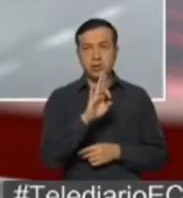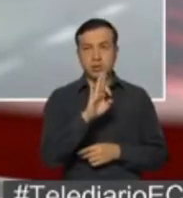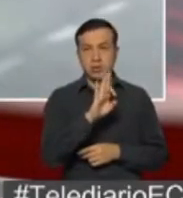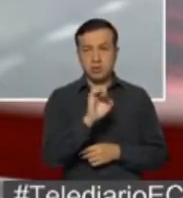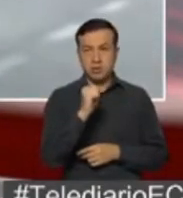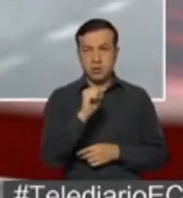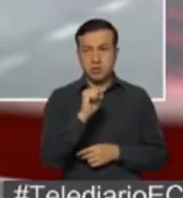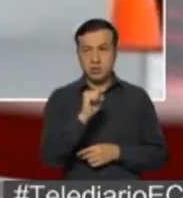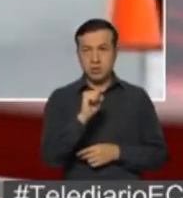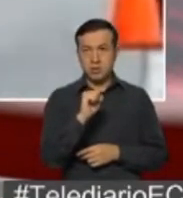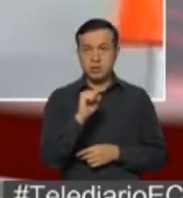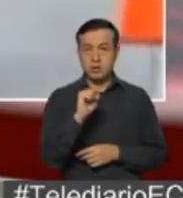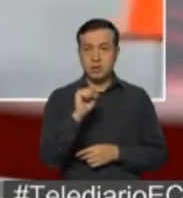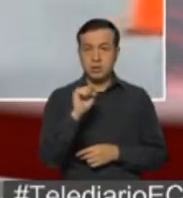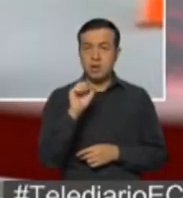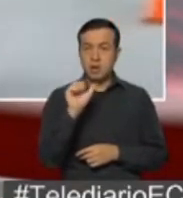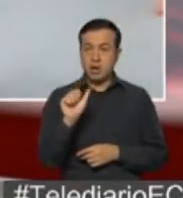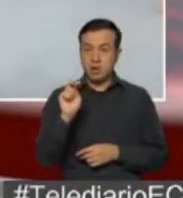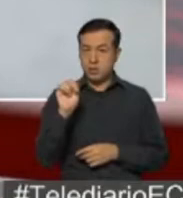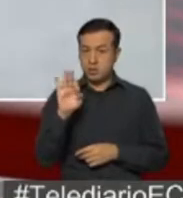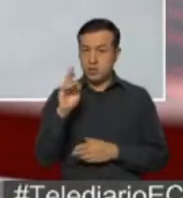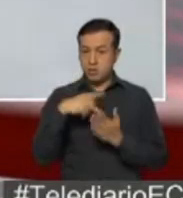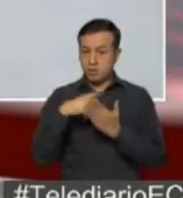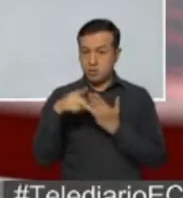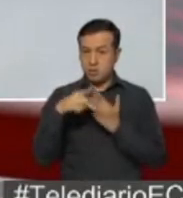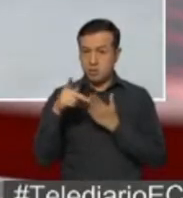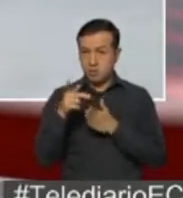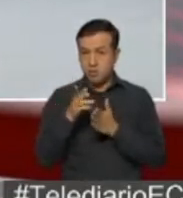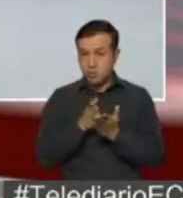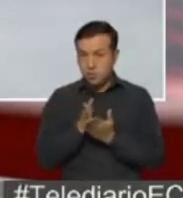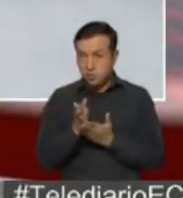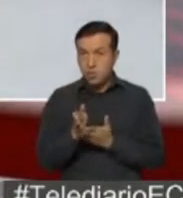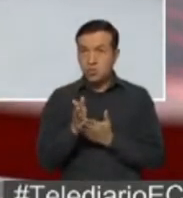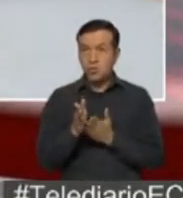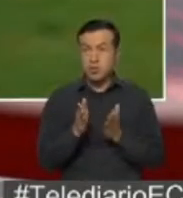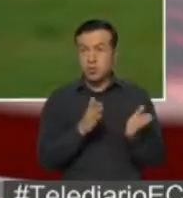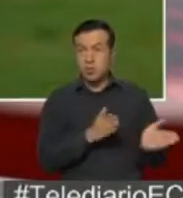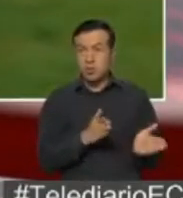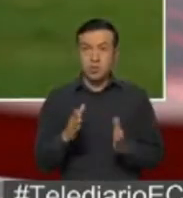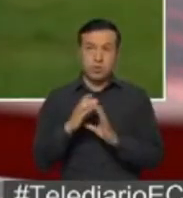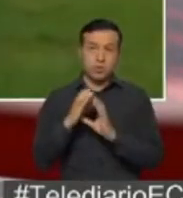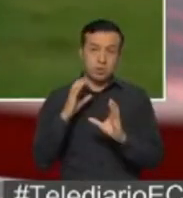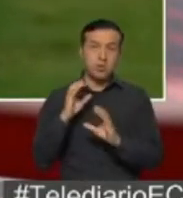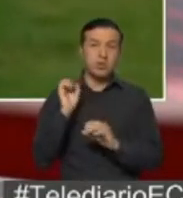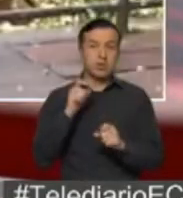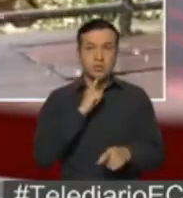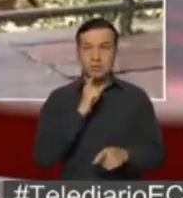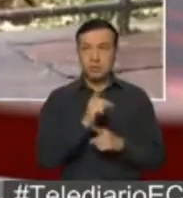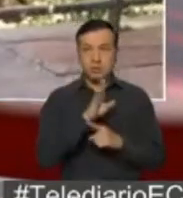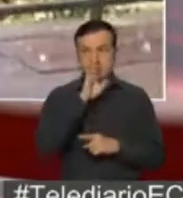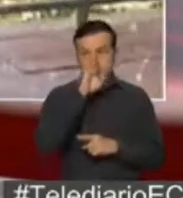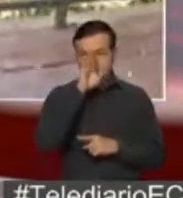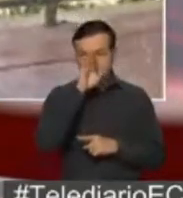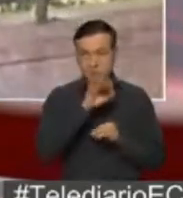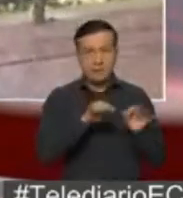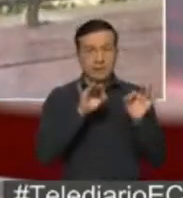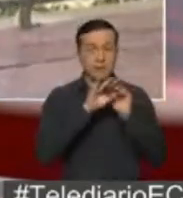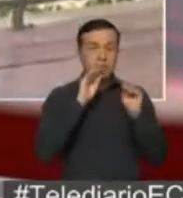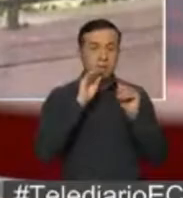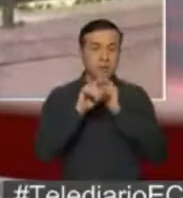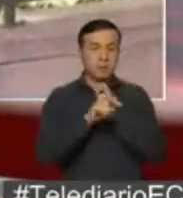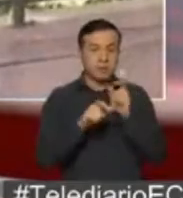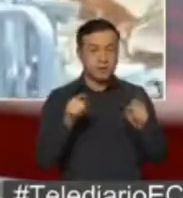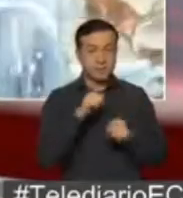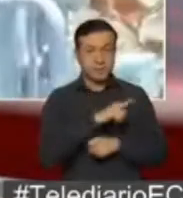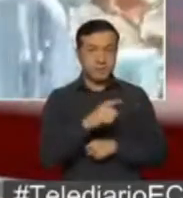través de ese aplicativo se puede mantener un control de la ruta, de la velocidad, del bus, ¿no? Correcto. Y siempre, bueno, también les invitamos a la ciudadanía